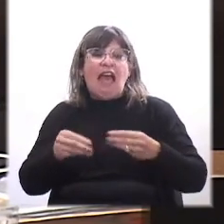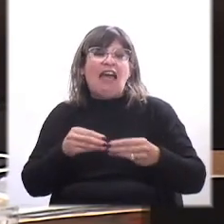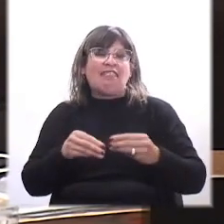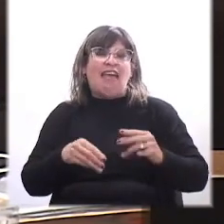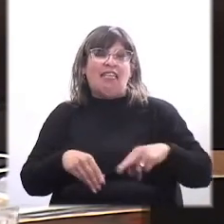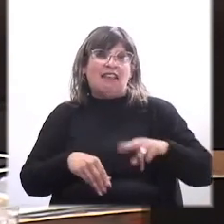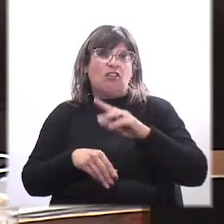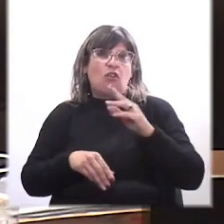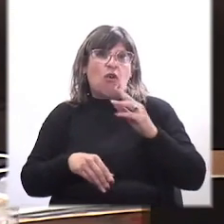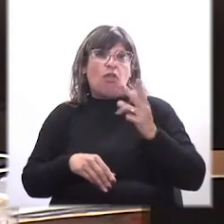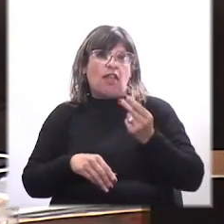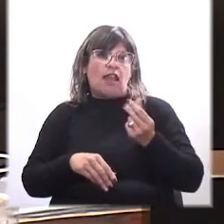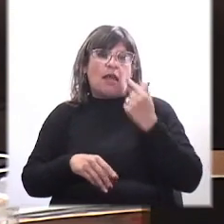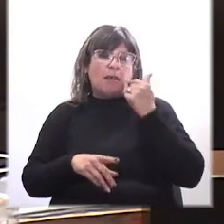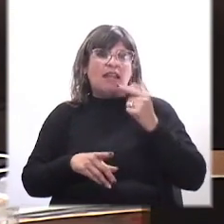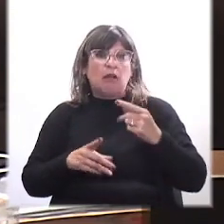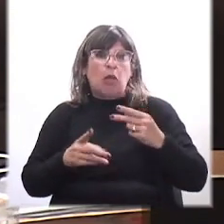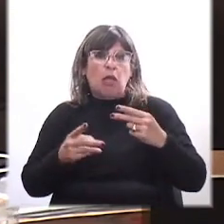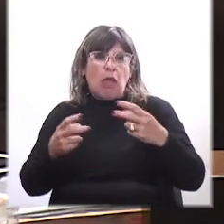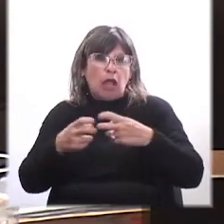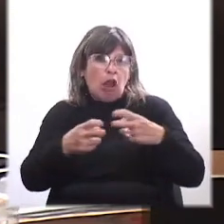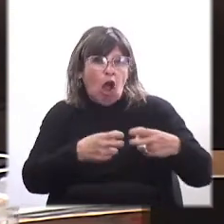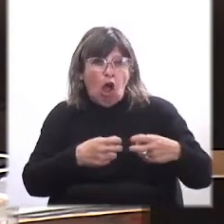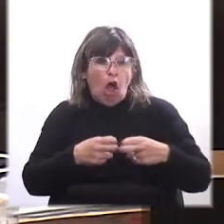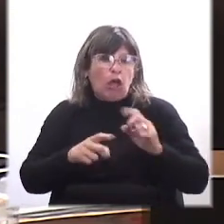rocosa no se avanzó.